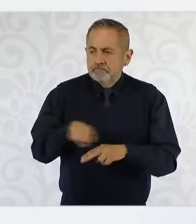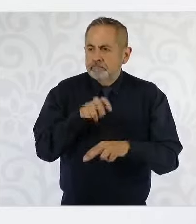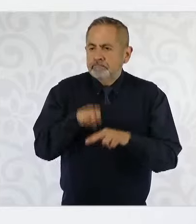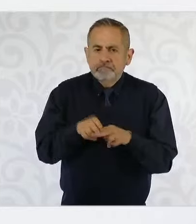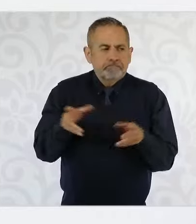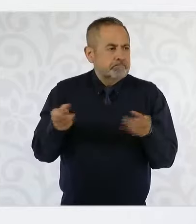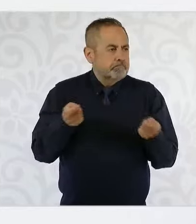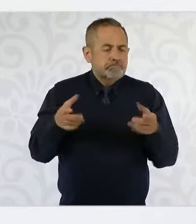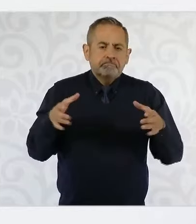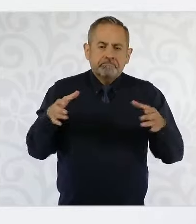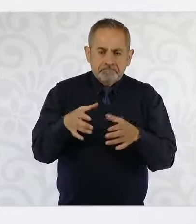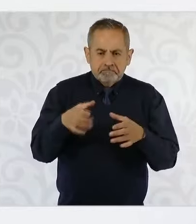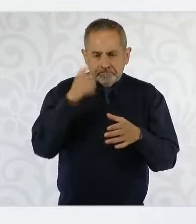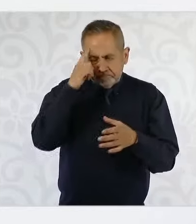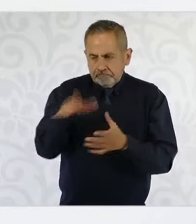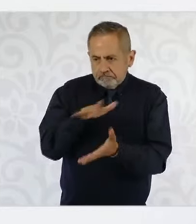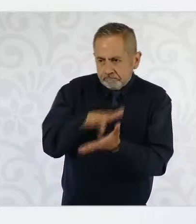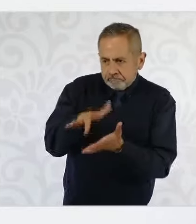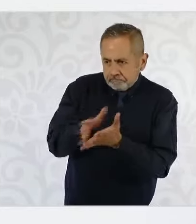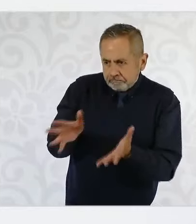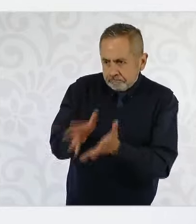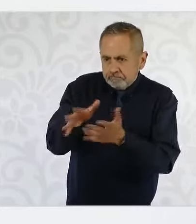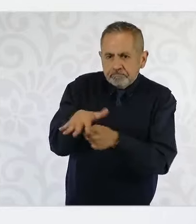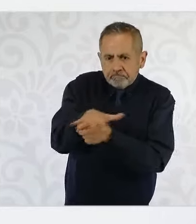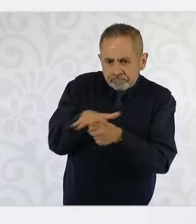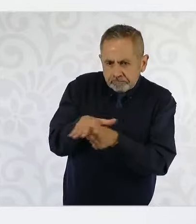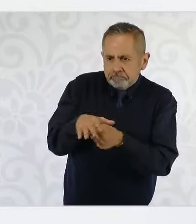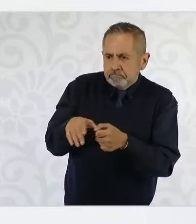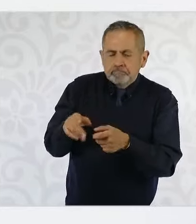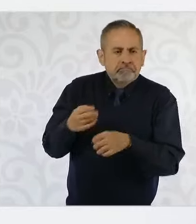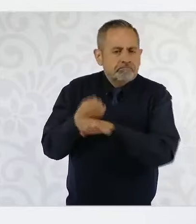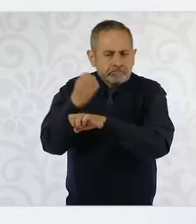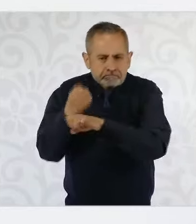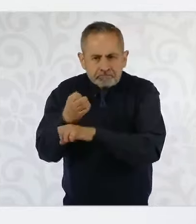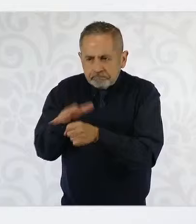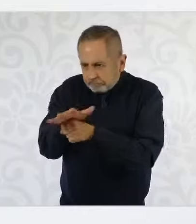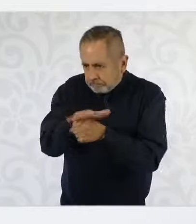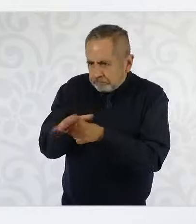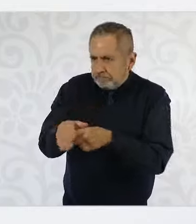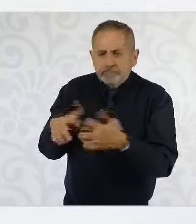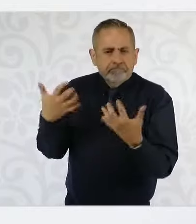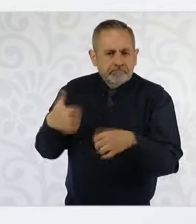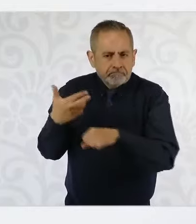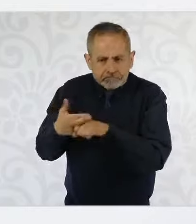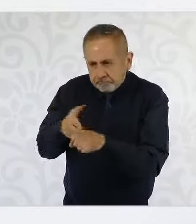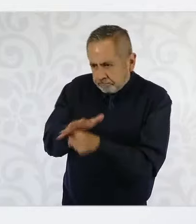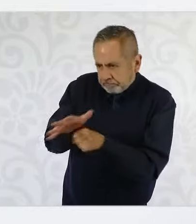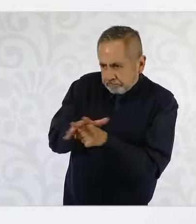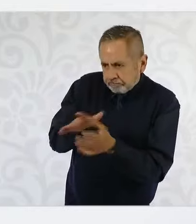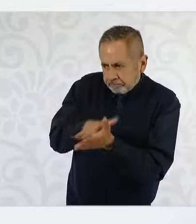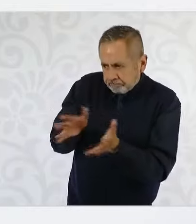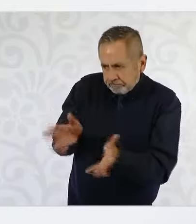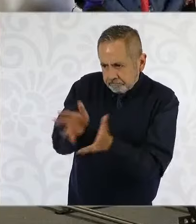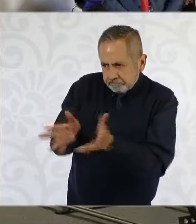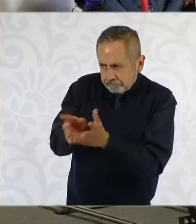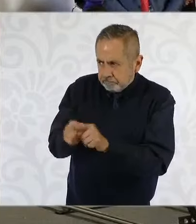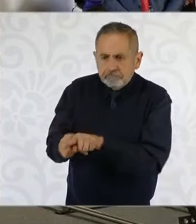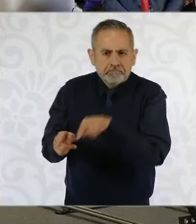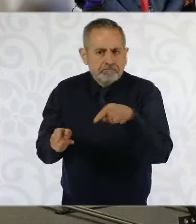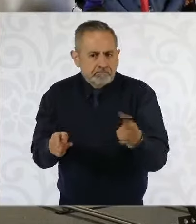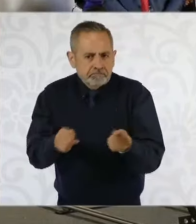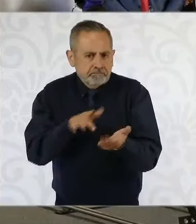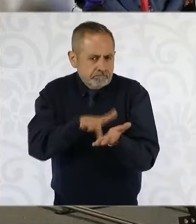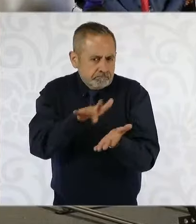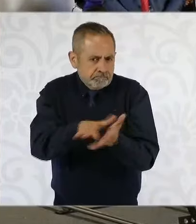impulsar el desarrollo de proveeduría local. Y en algunas de las empresas estatales o con participación estatal, pues para